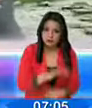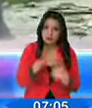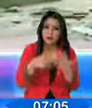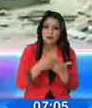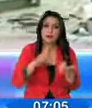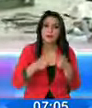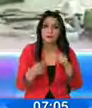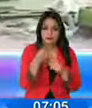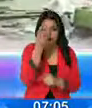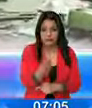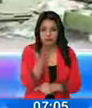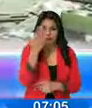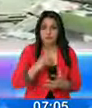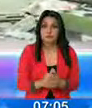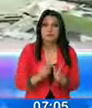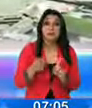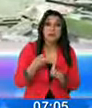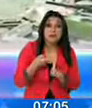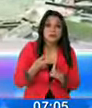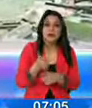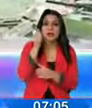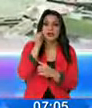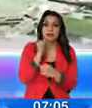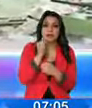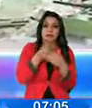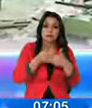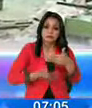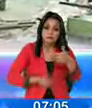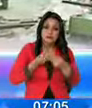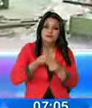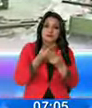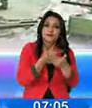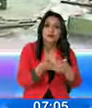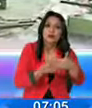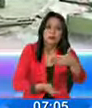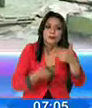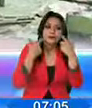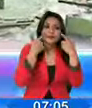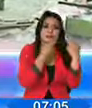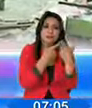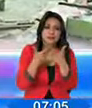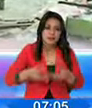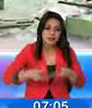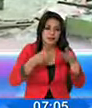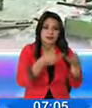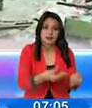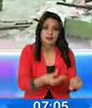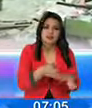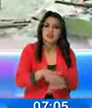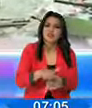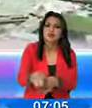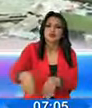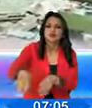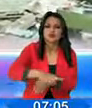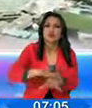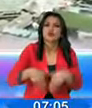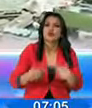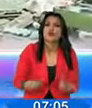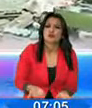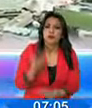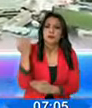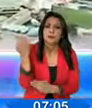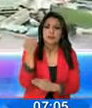ustedes. En primer lugar, el día de ayer presentamos el informe preliminar a la Fiscalía General del Estado de la situación, cómo se dio la